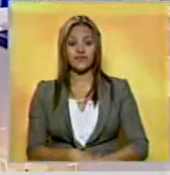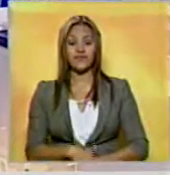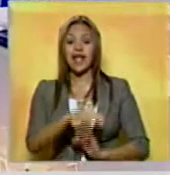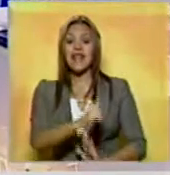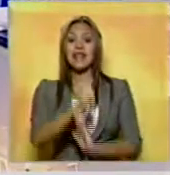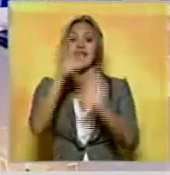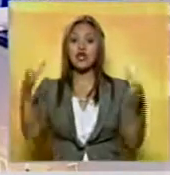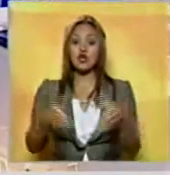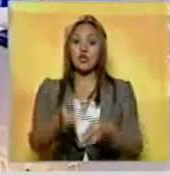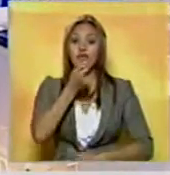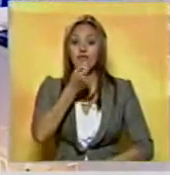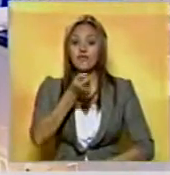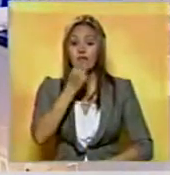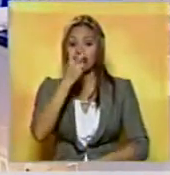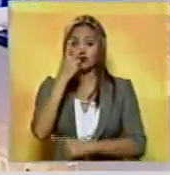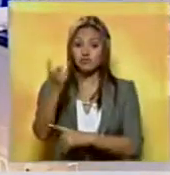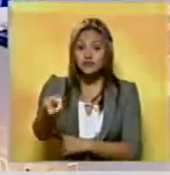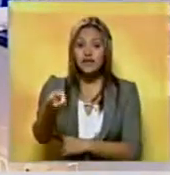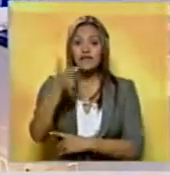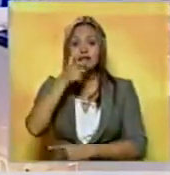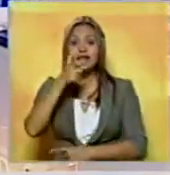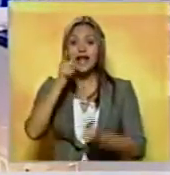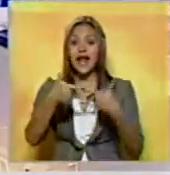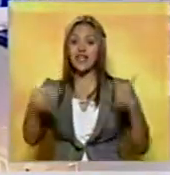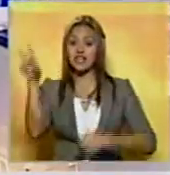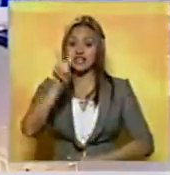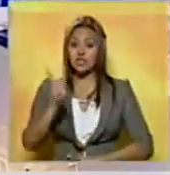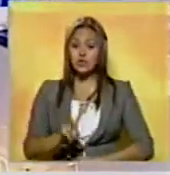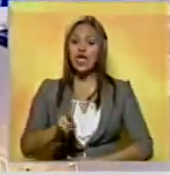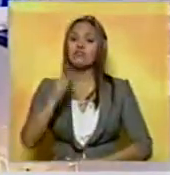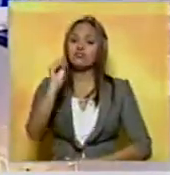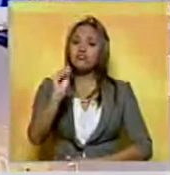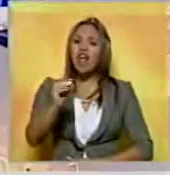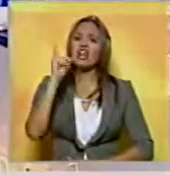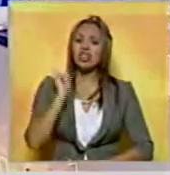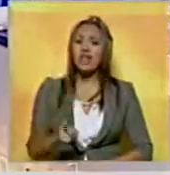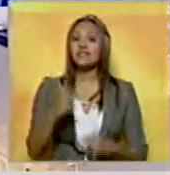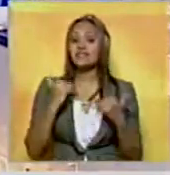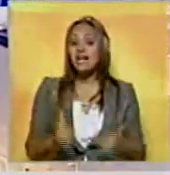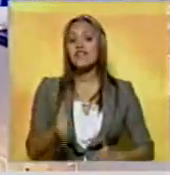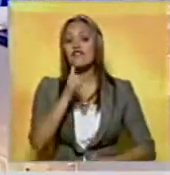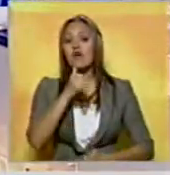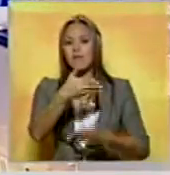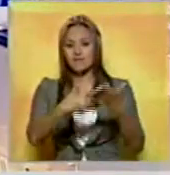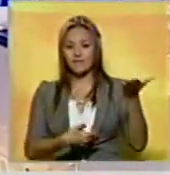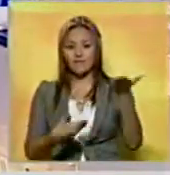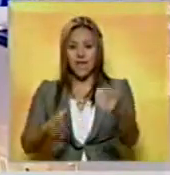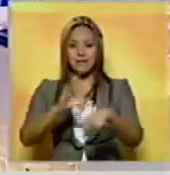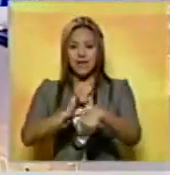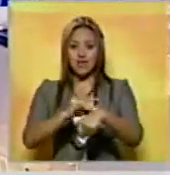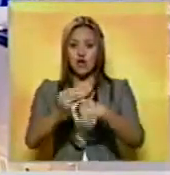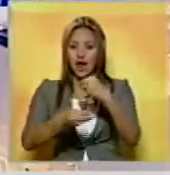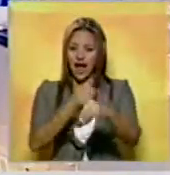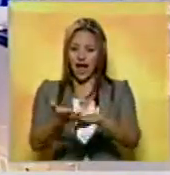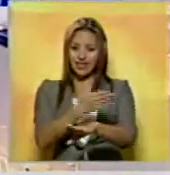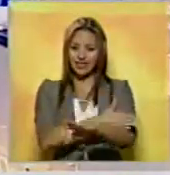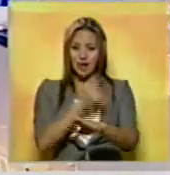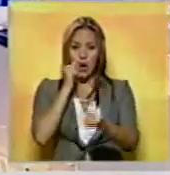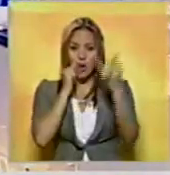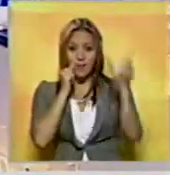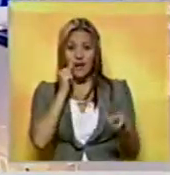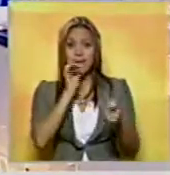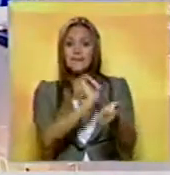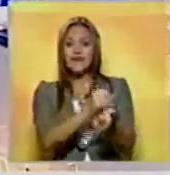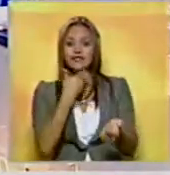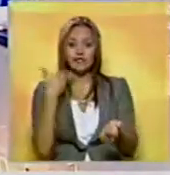Dirigentes del partido COPEI acuden a la Fiscalía General de la República para solicitar que consigne el informe médico forense que se le practicó a Iván